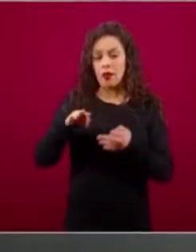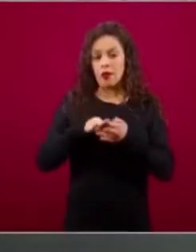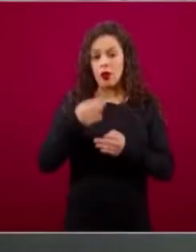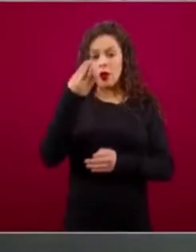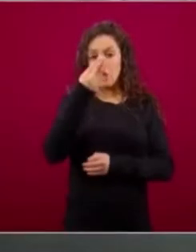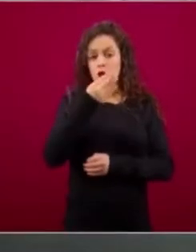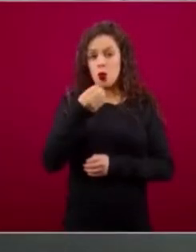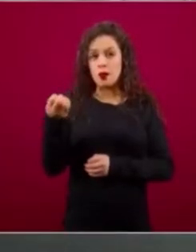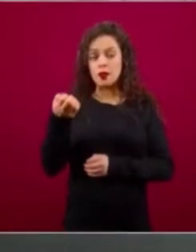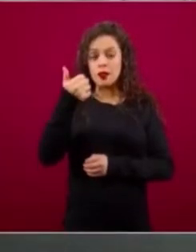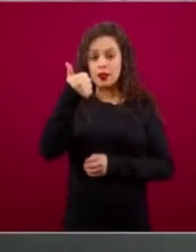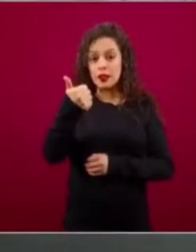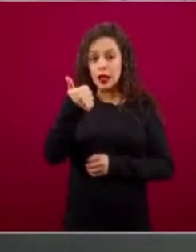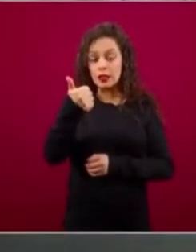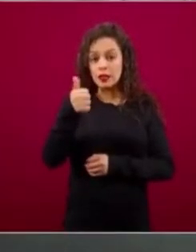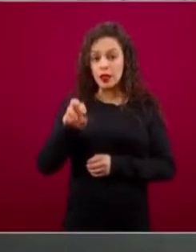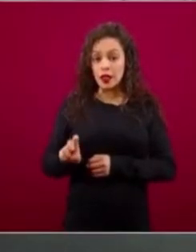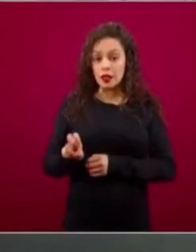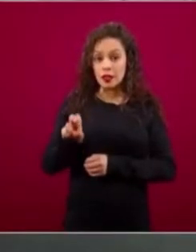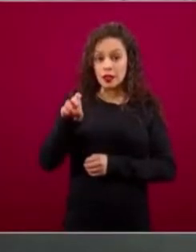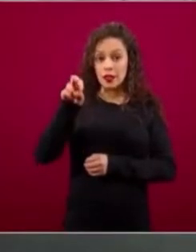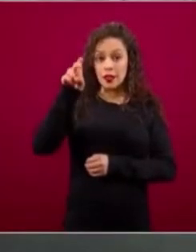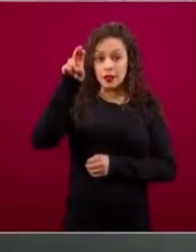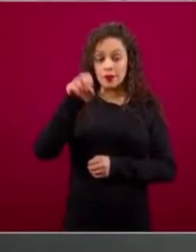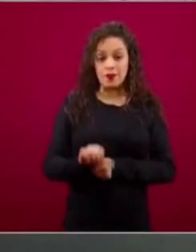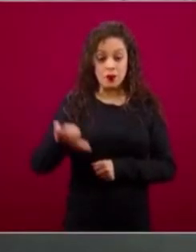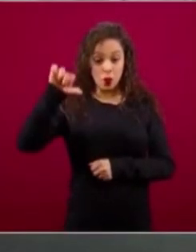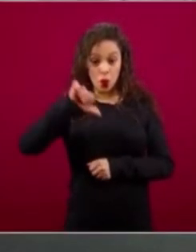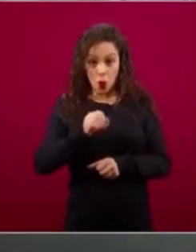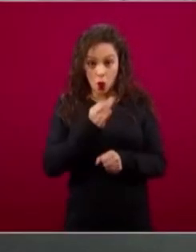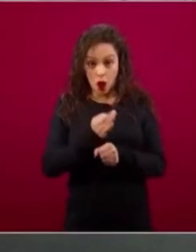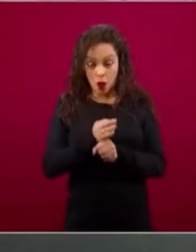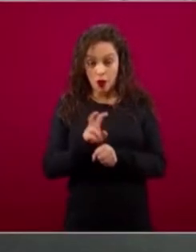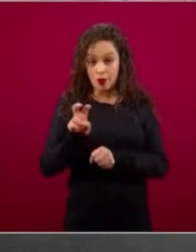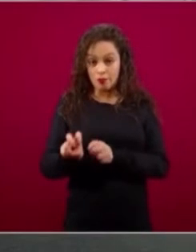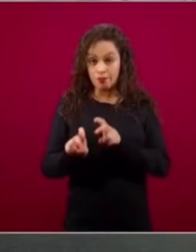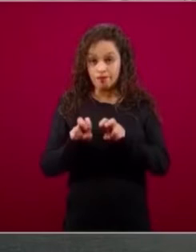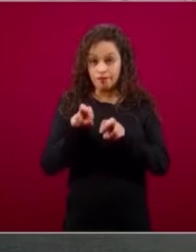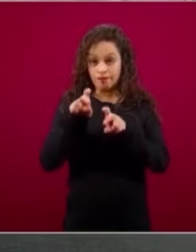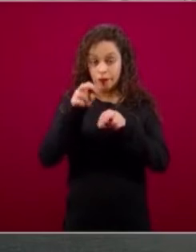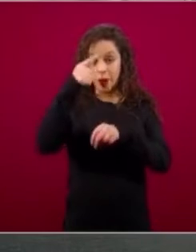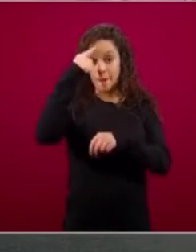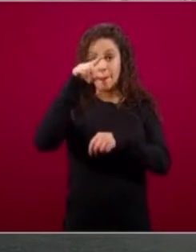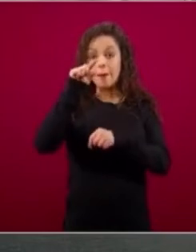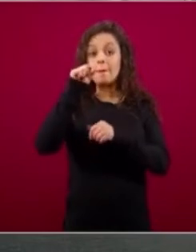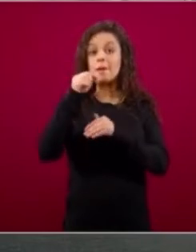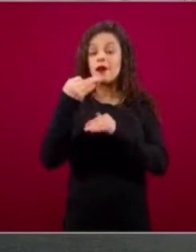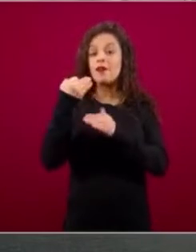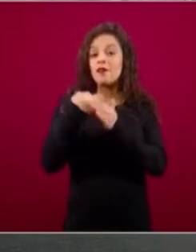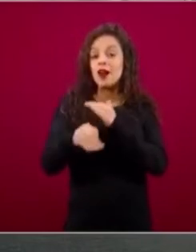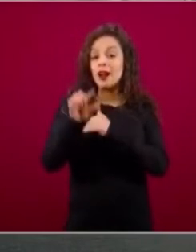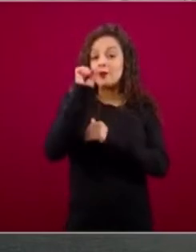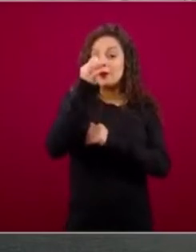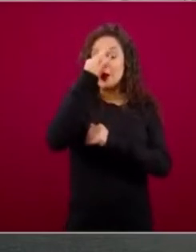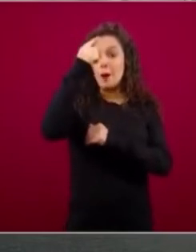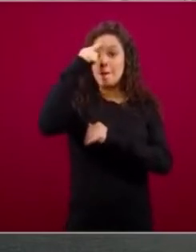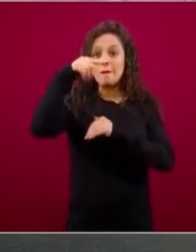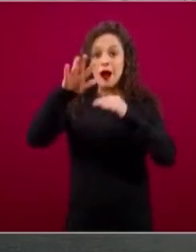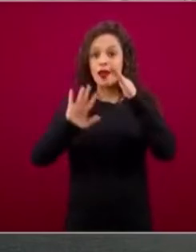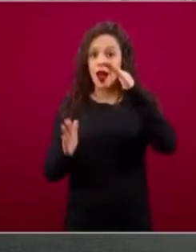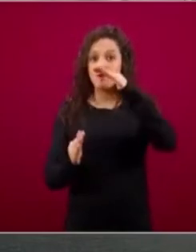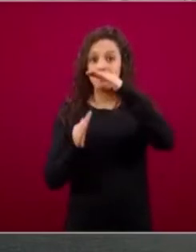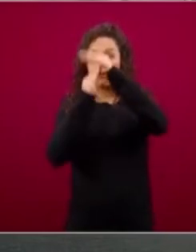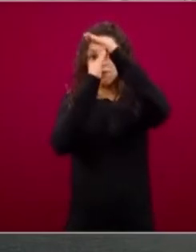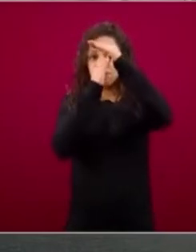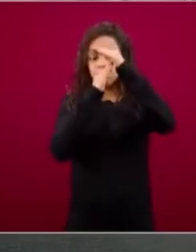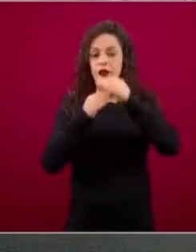hoy en el avance que tenemos para llegar a la parte más alta estamos en el escalón 192